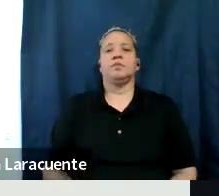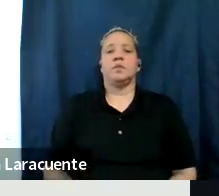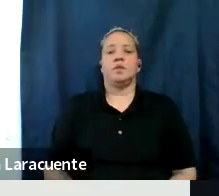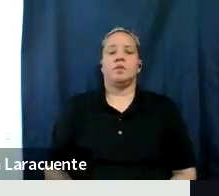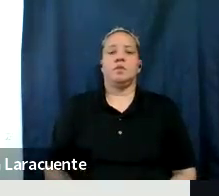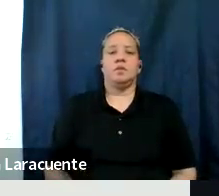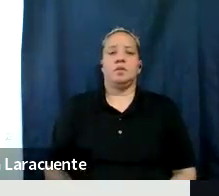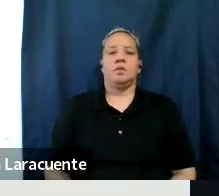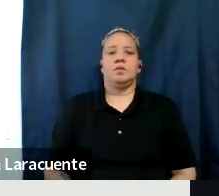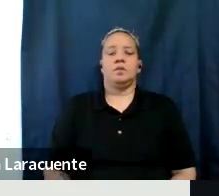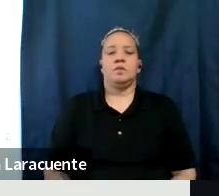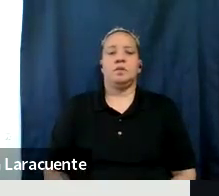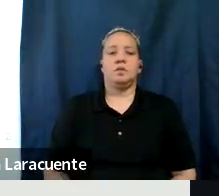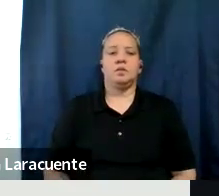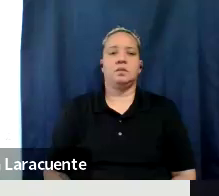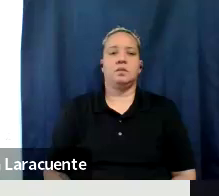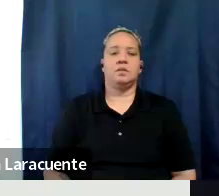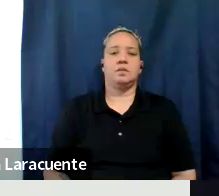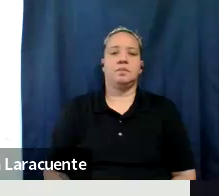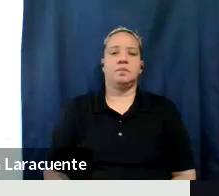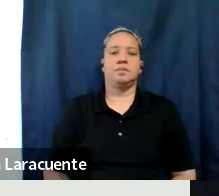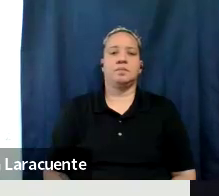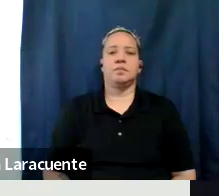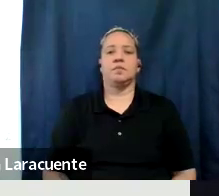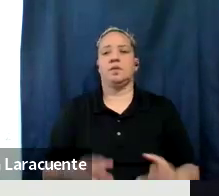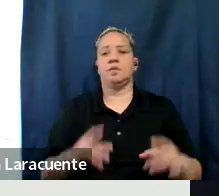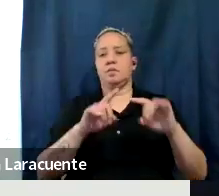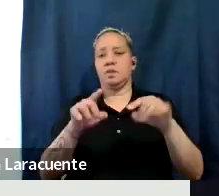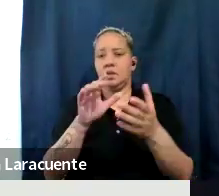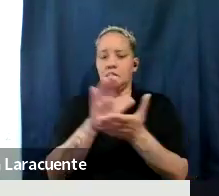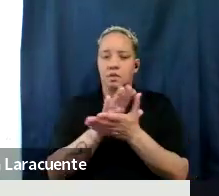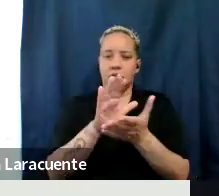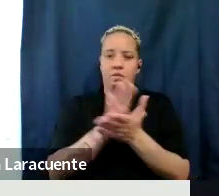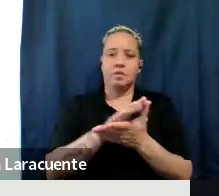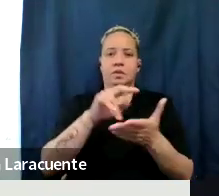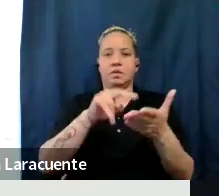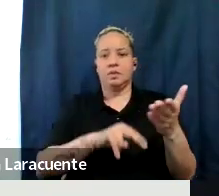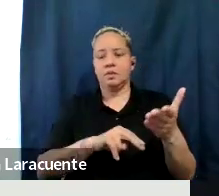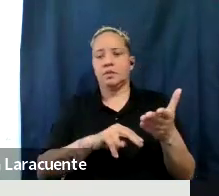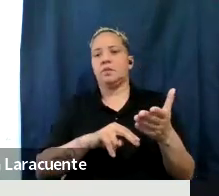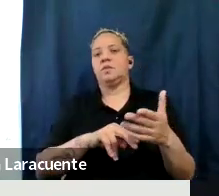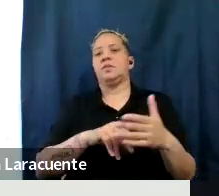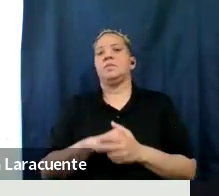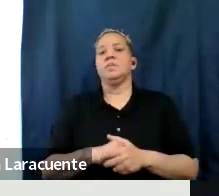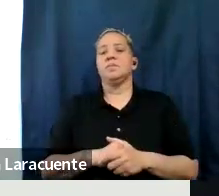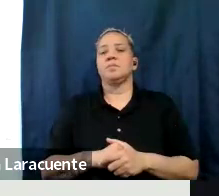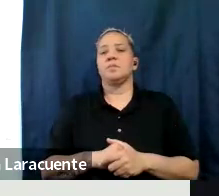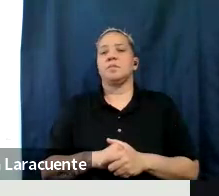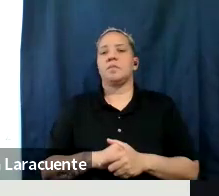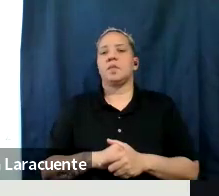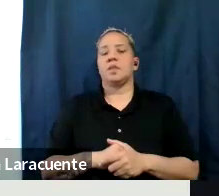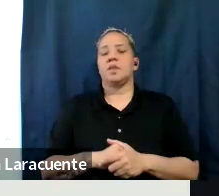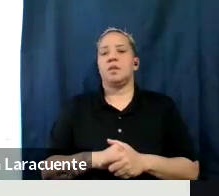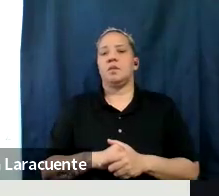en pantalla, pues se dedica a ir a las escuelas, a leer capítulos de Juan Ramón Jiménez, perdón, a